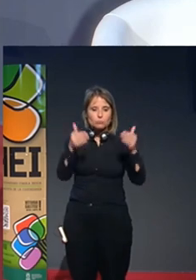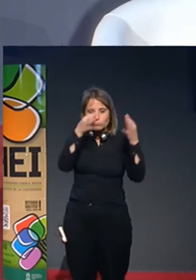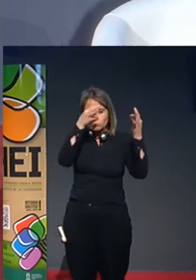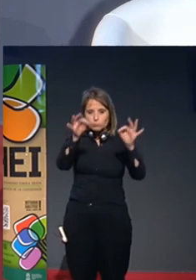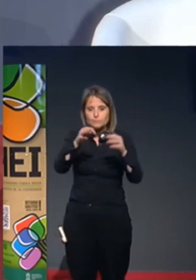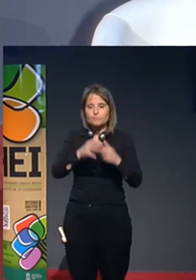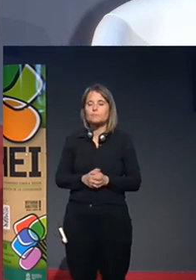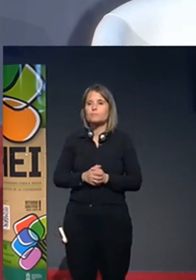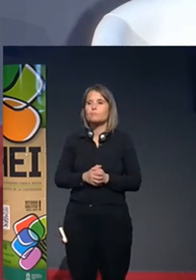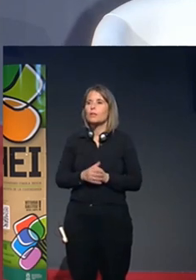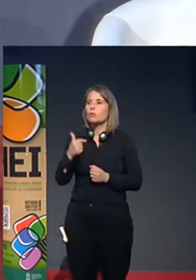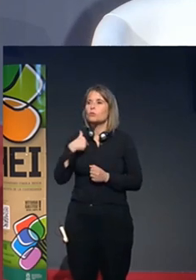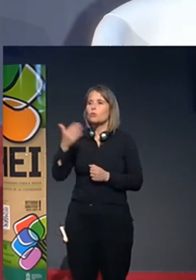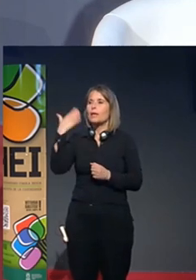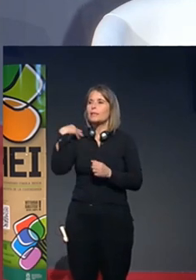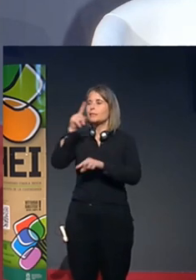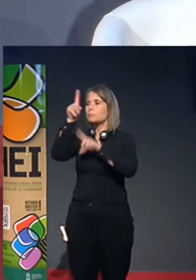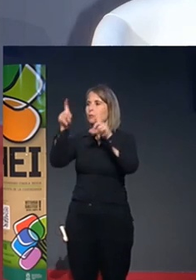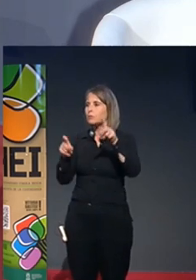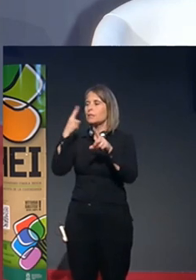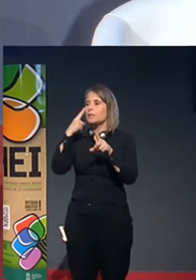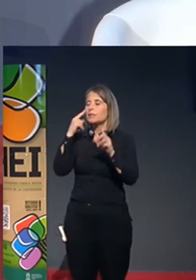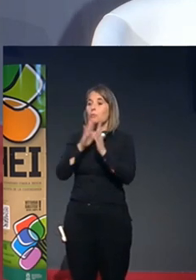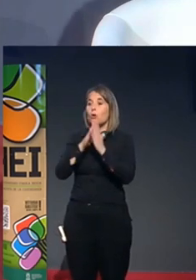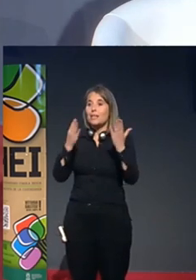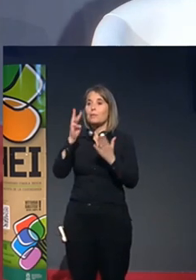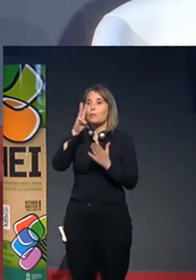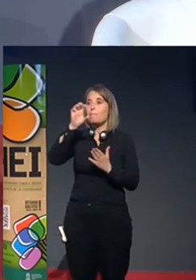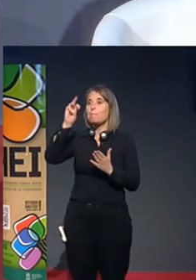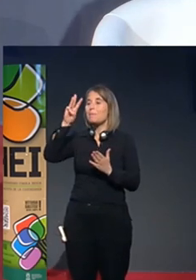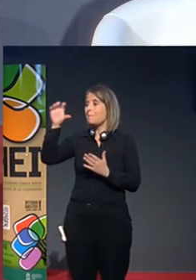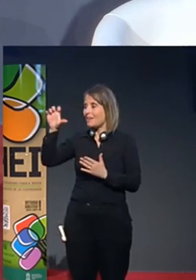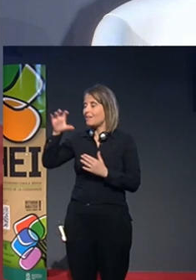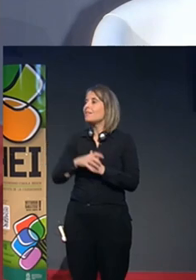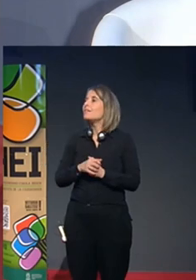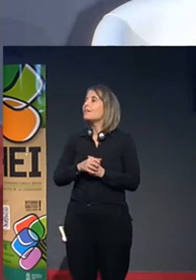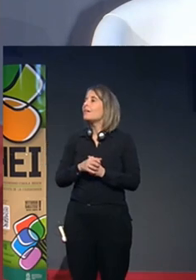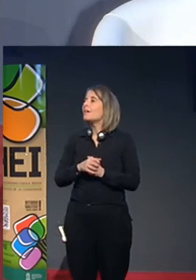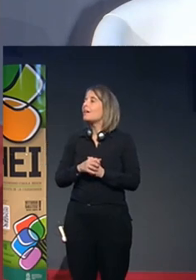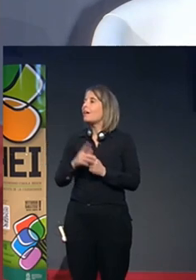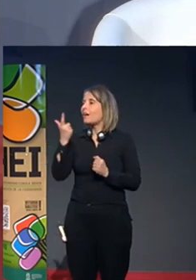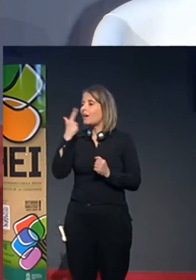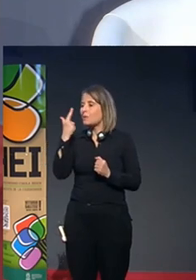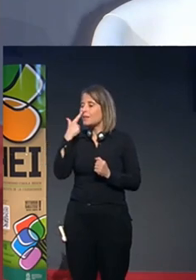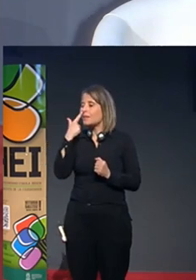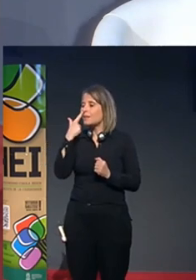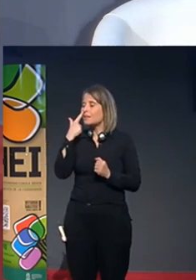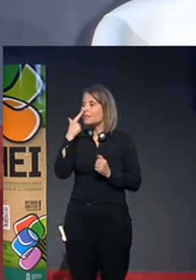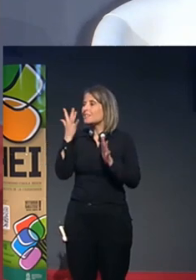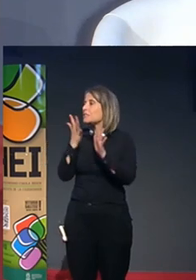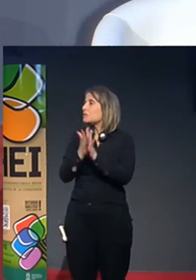Mere yo me preguntaba leyendo el libro de Pepe esquinas de José esquinas si es que estamos